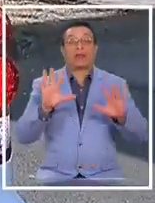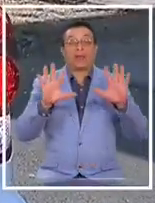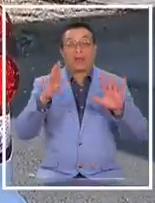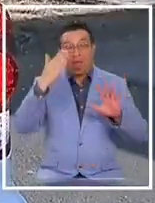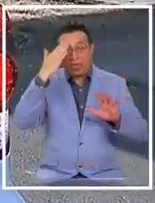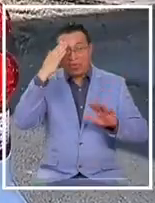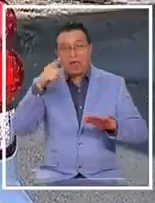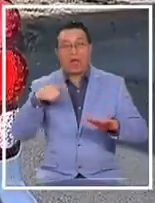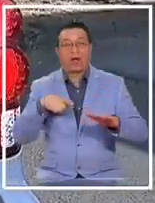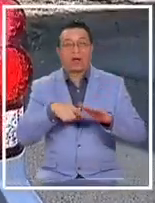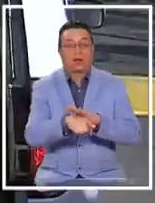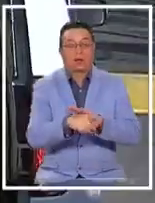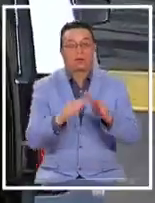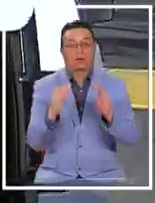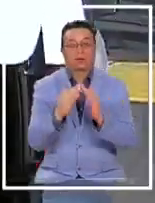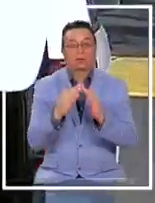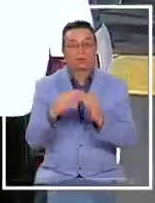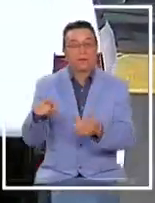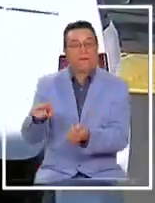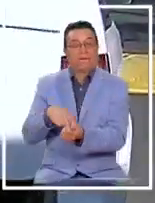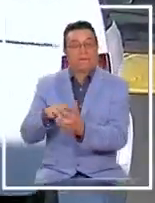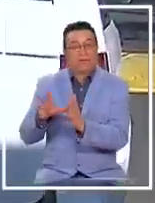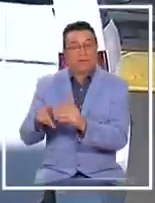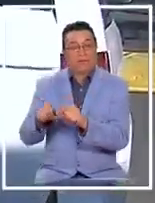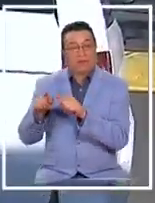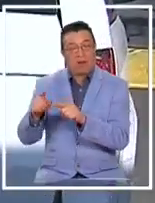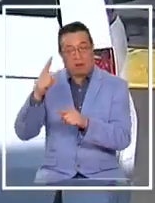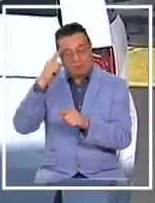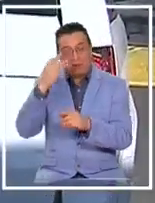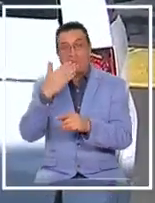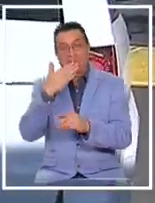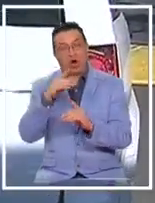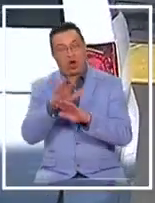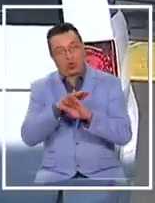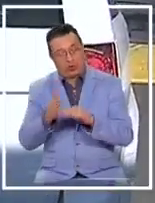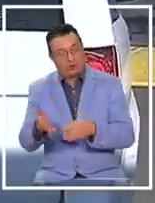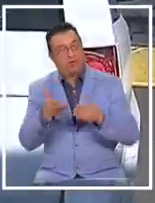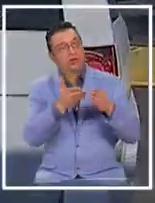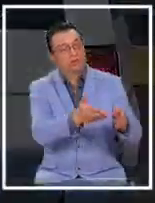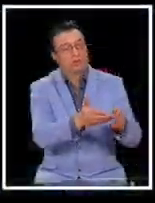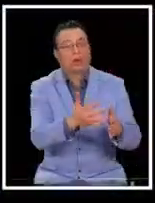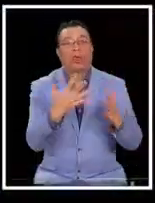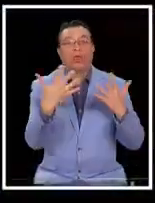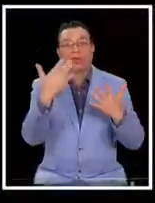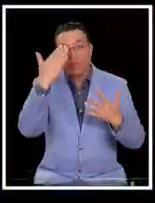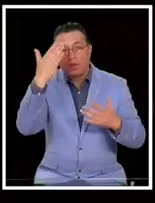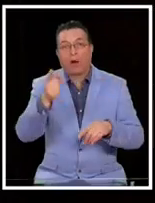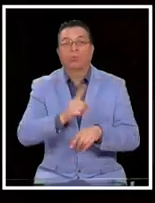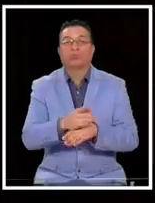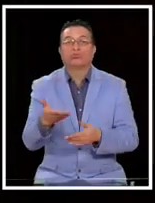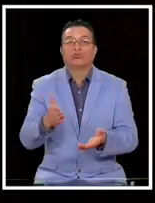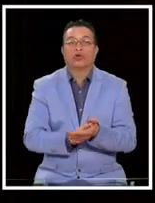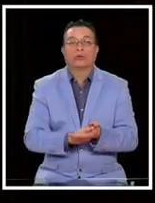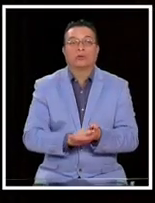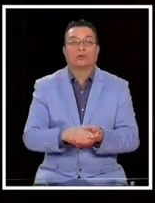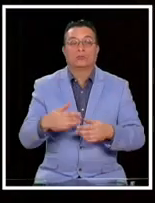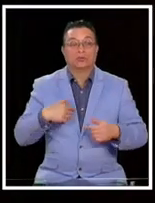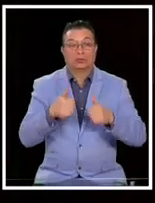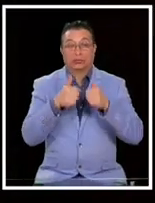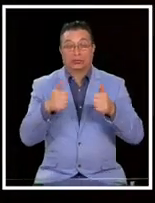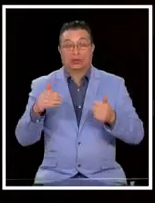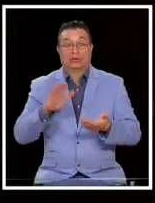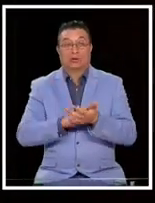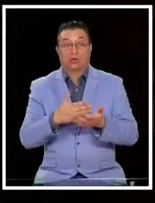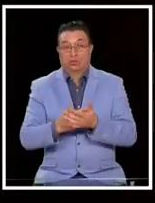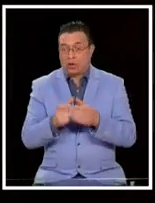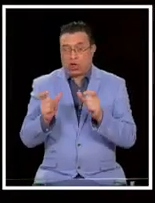días en la residencia. Su familia pensó que era lo mejor para su cuidado. Todas las autoridades sanitarias, está todo controlado y está